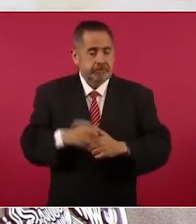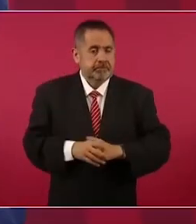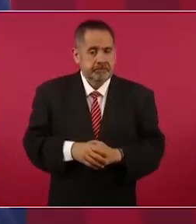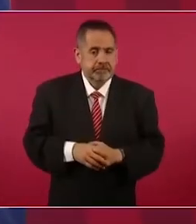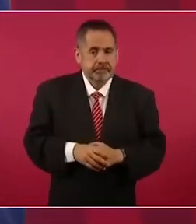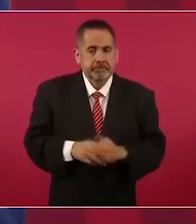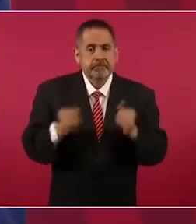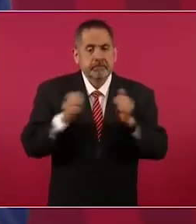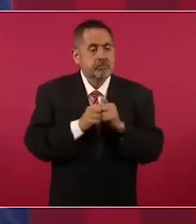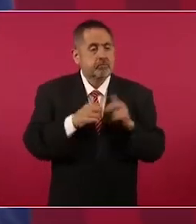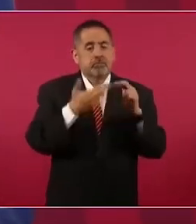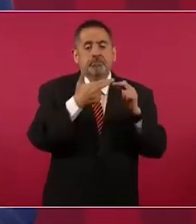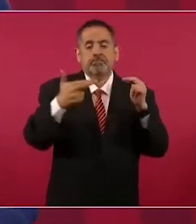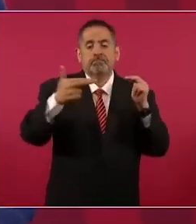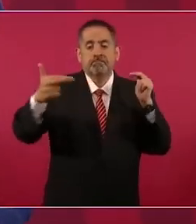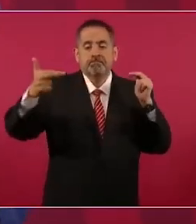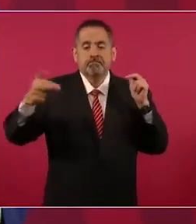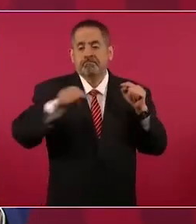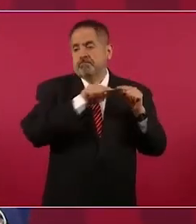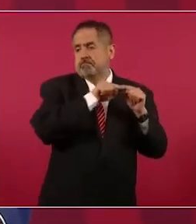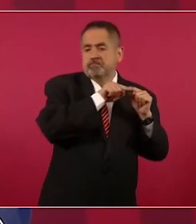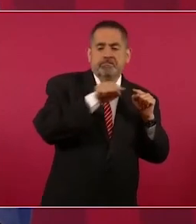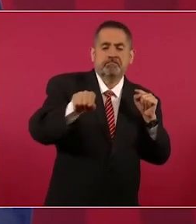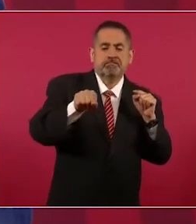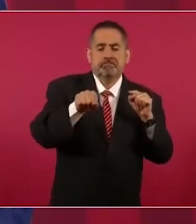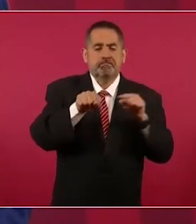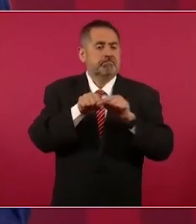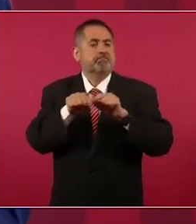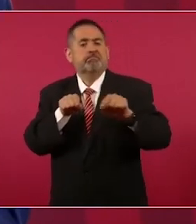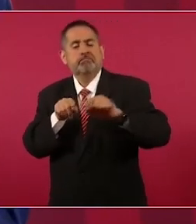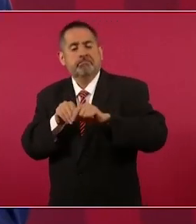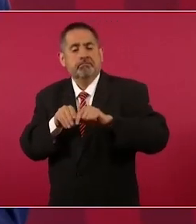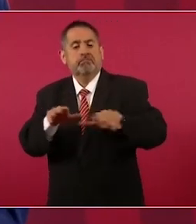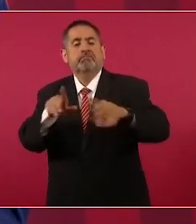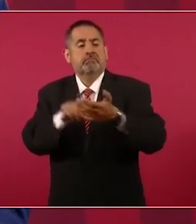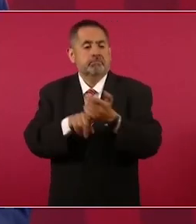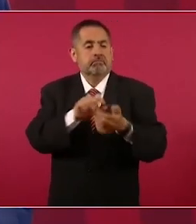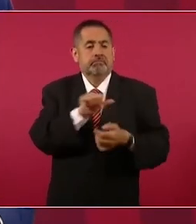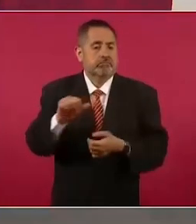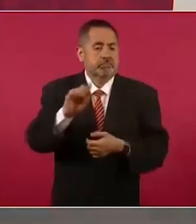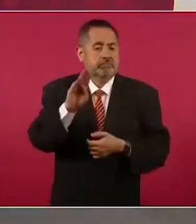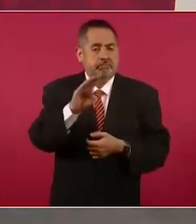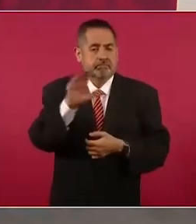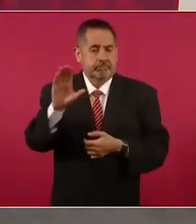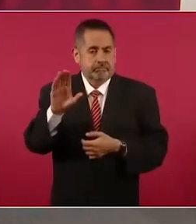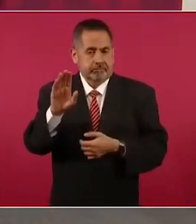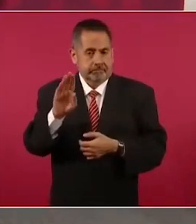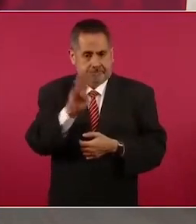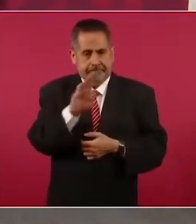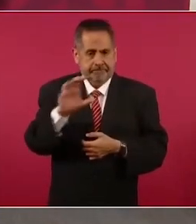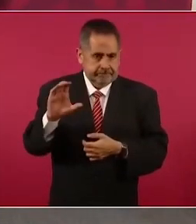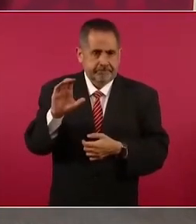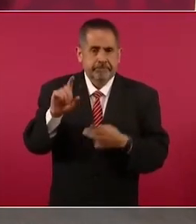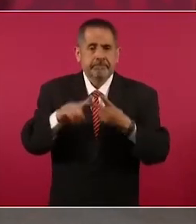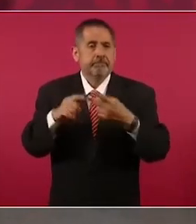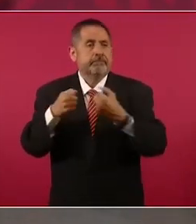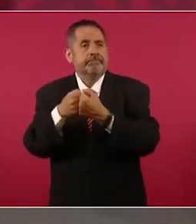con las líneas de transmisión hacia Baja California y a la frontera.